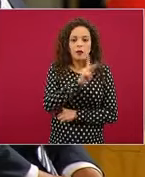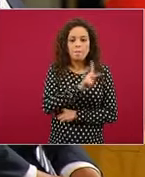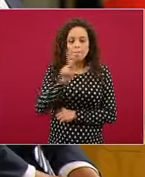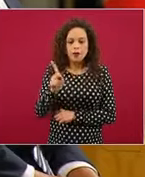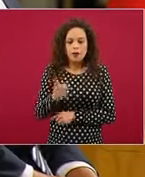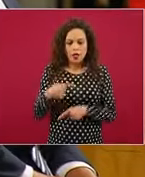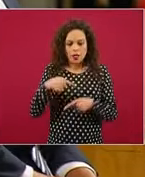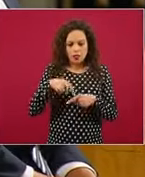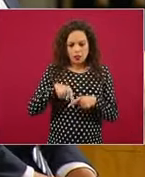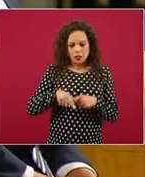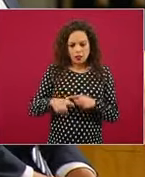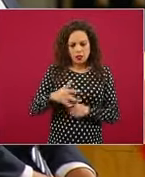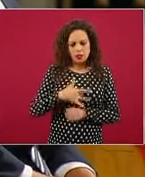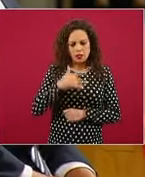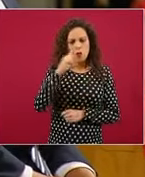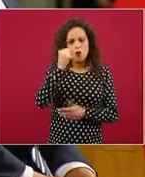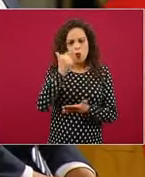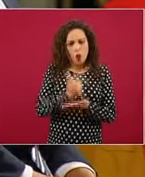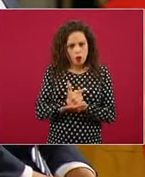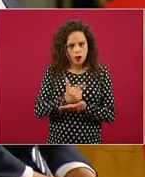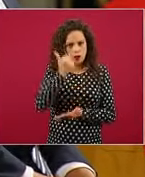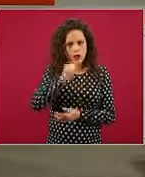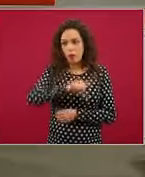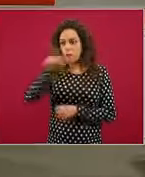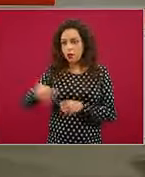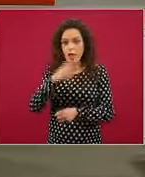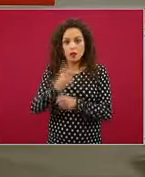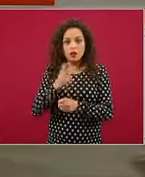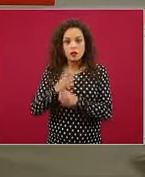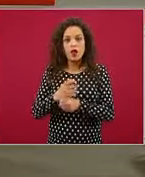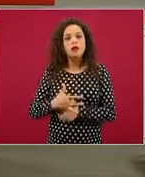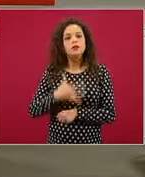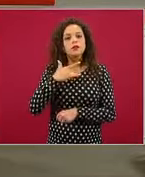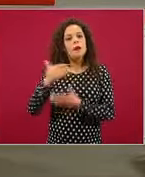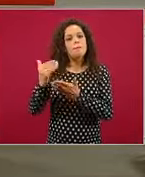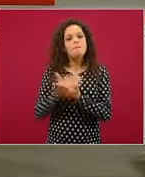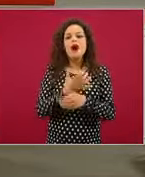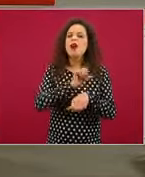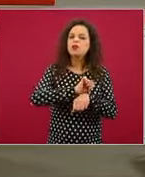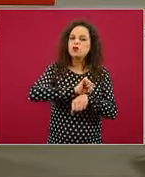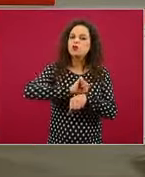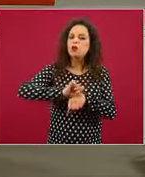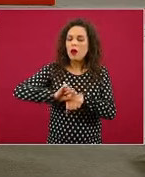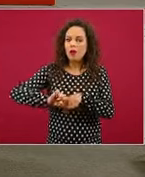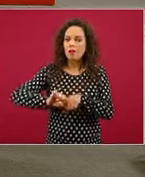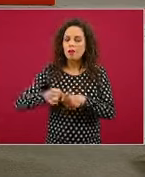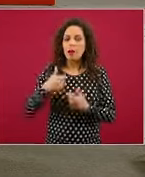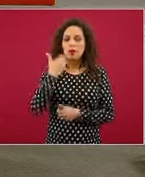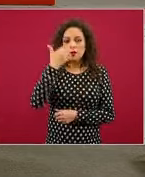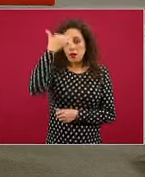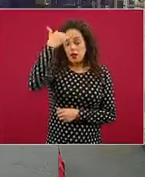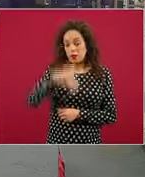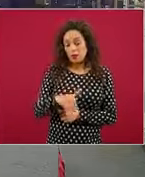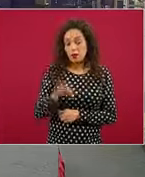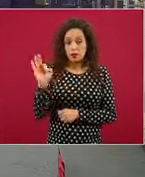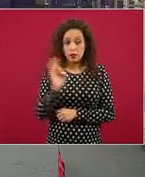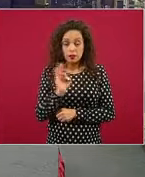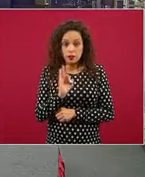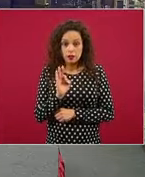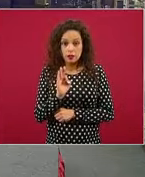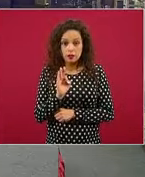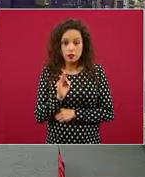un poco graves y en esta segunda reinfección han sido más leves. Yo quisiera saber si ¿valdría la pena o se